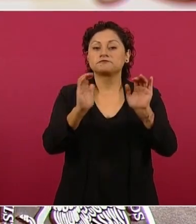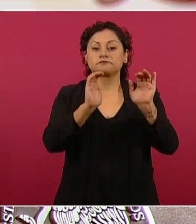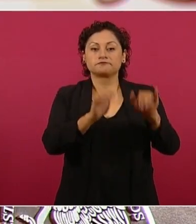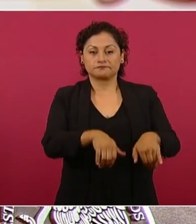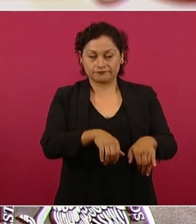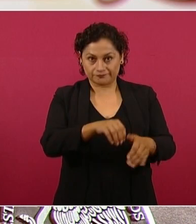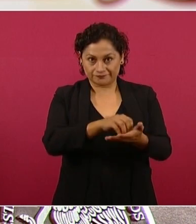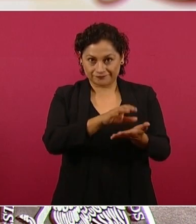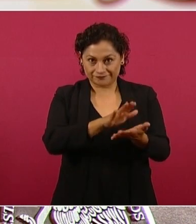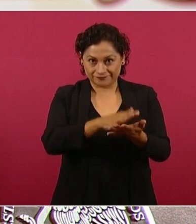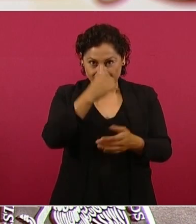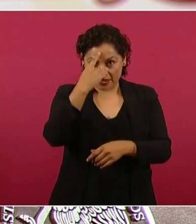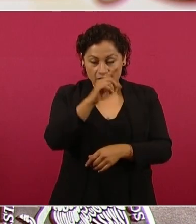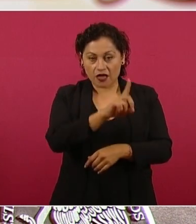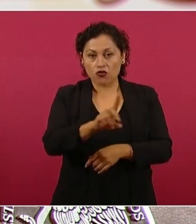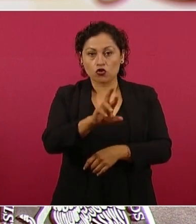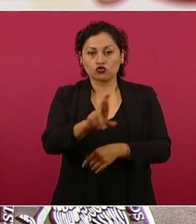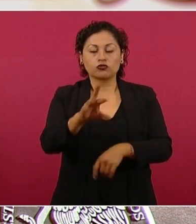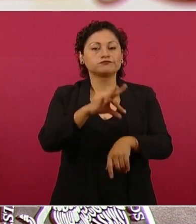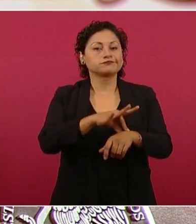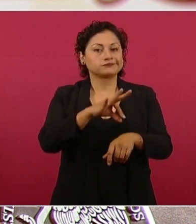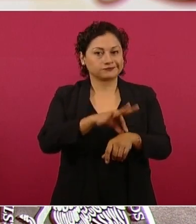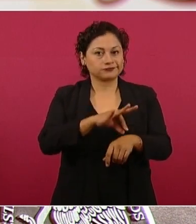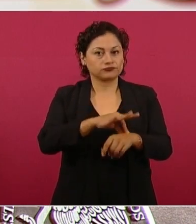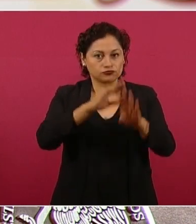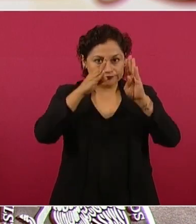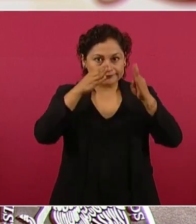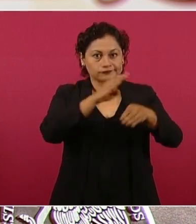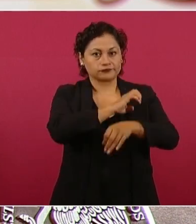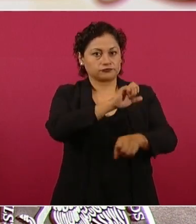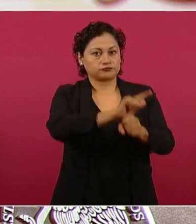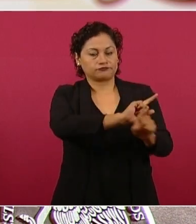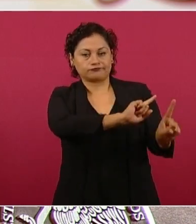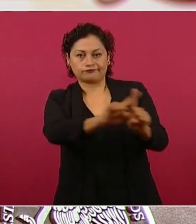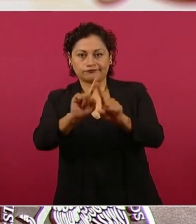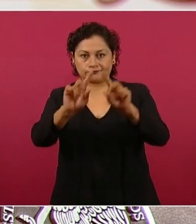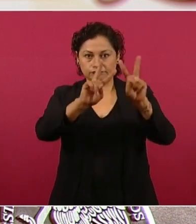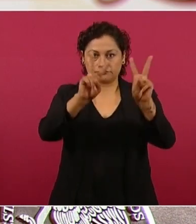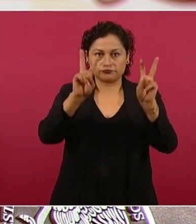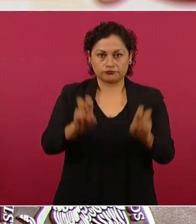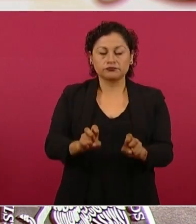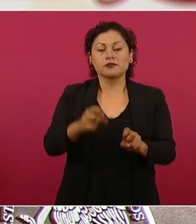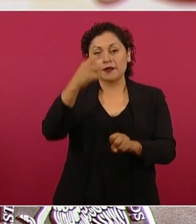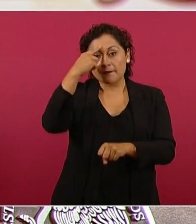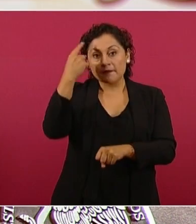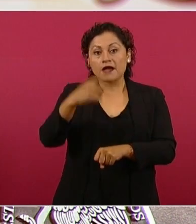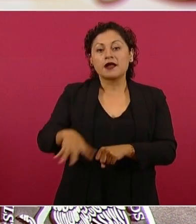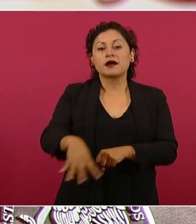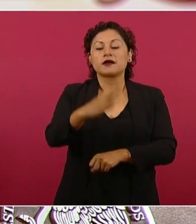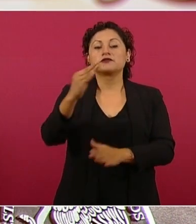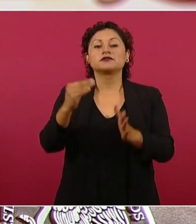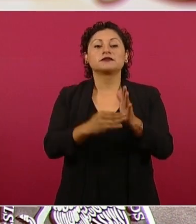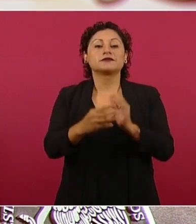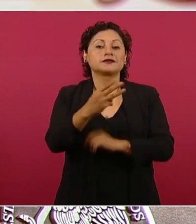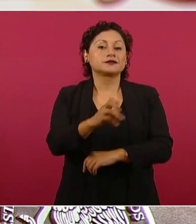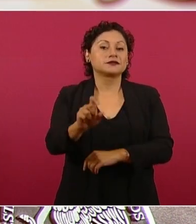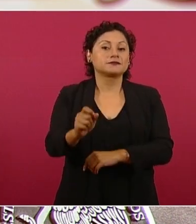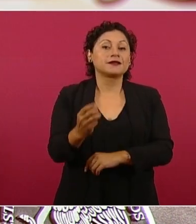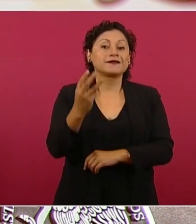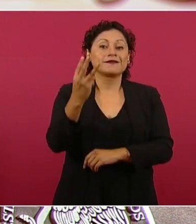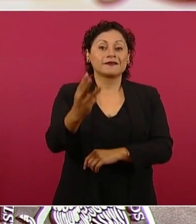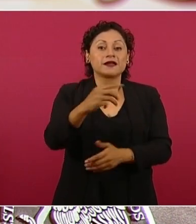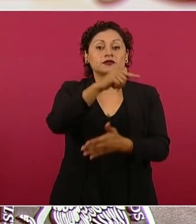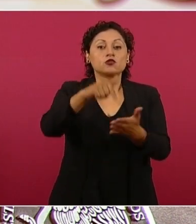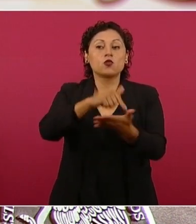Médicos Especialistas, un esfuerzo de todas las instituciones de salud para cubrir 14,323